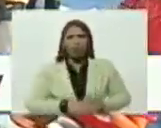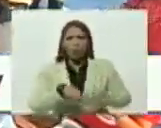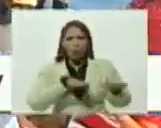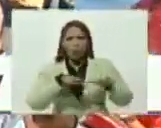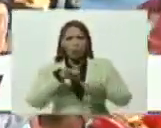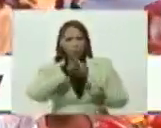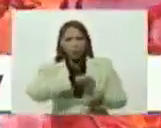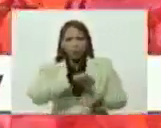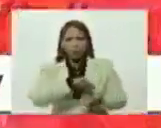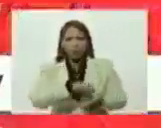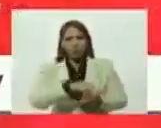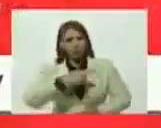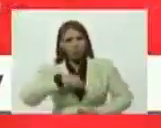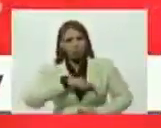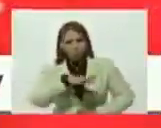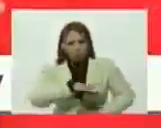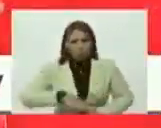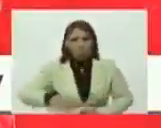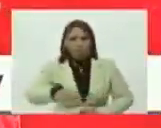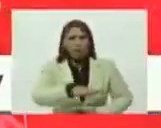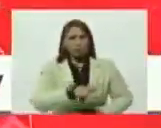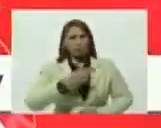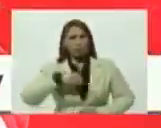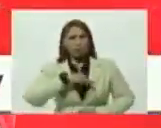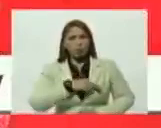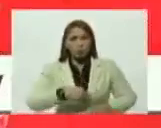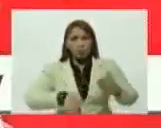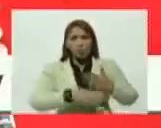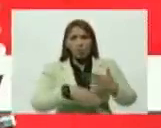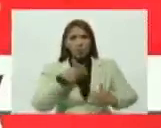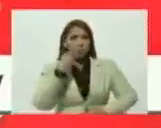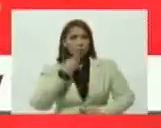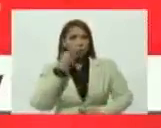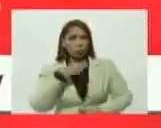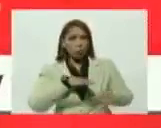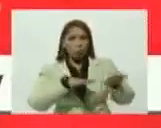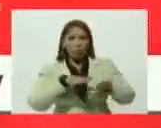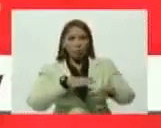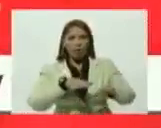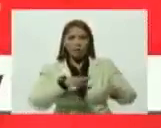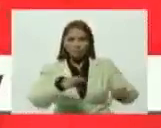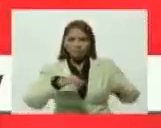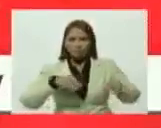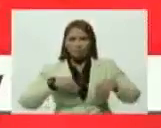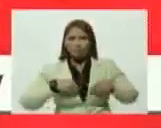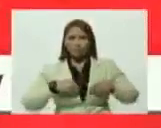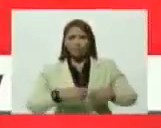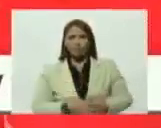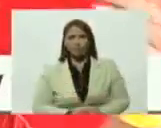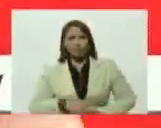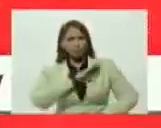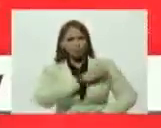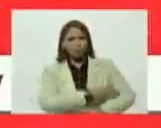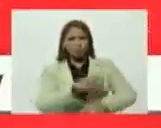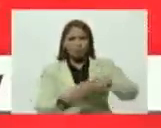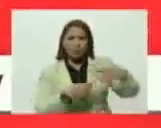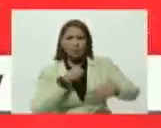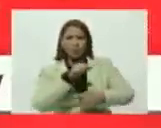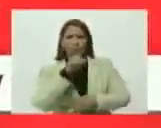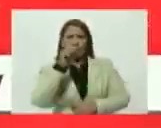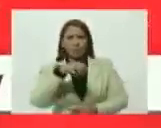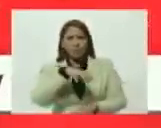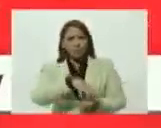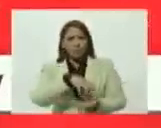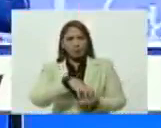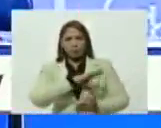sentimos orgullosos de ser llaneros y que vayamos la juventud cojedeña a asumir las riendas de la revolución bolivariana y del Cojedes